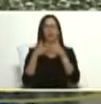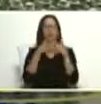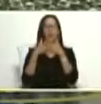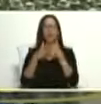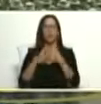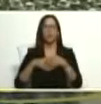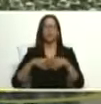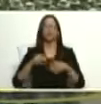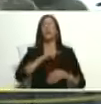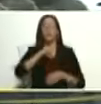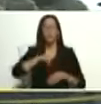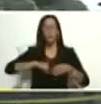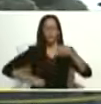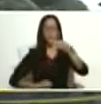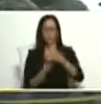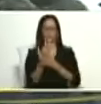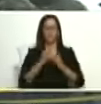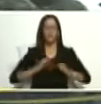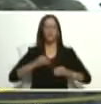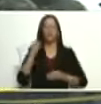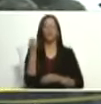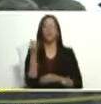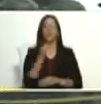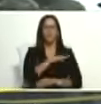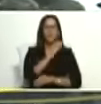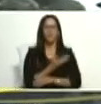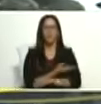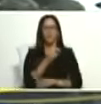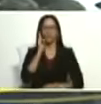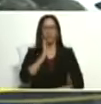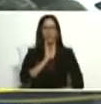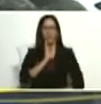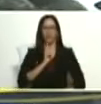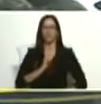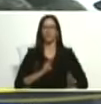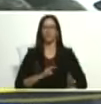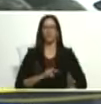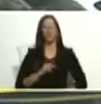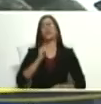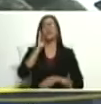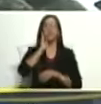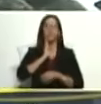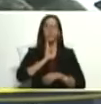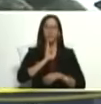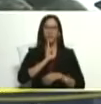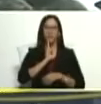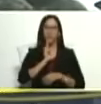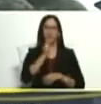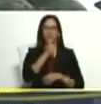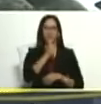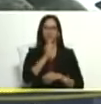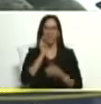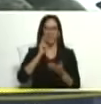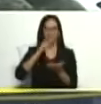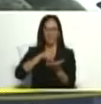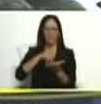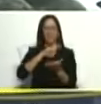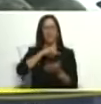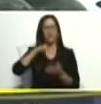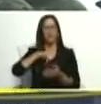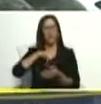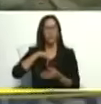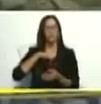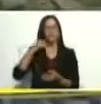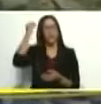Hemos renacido como fuerza bolivariana. Es Bolívar quien está en nuestra mente, en nuestro